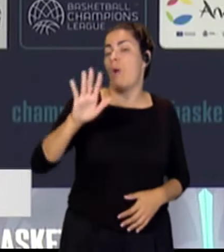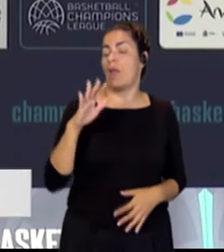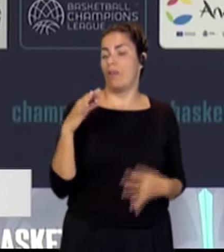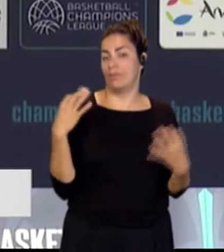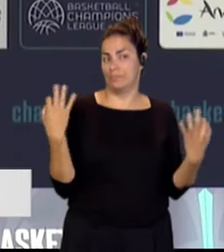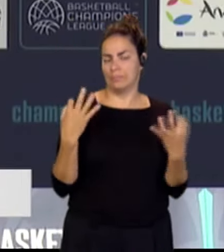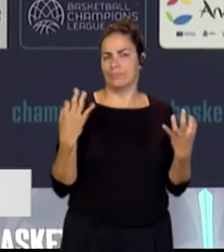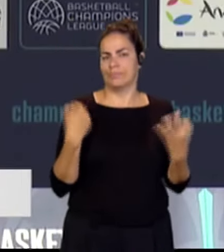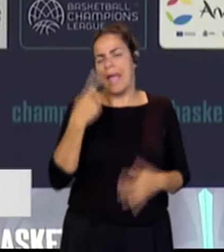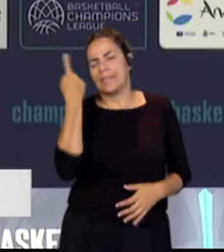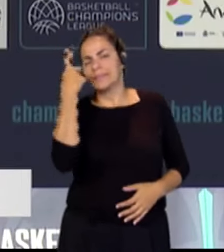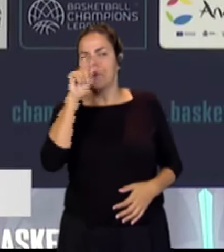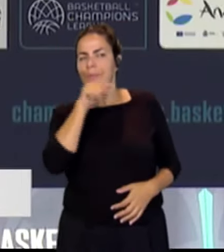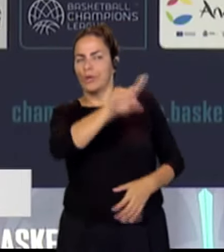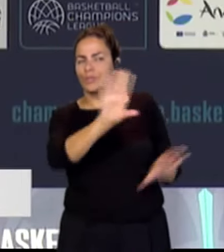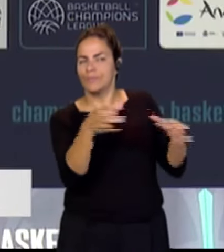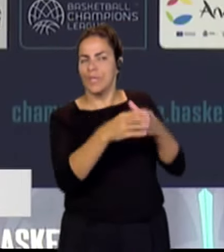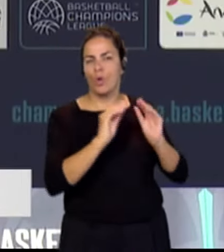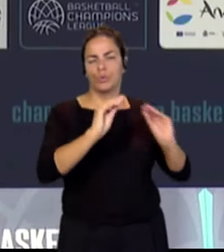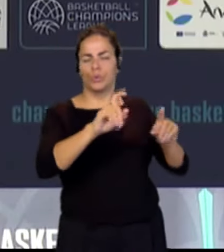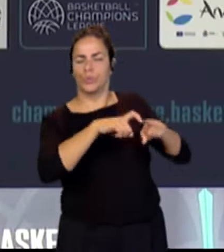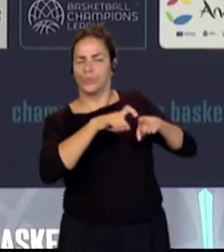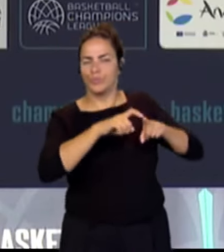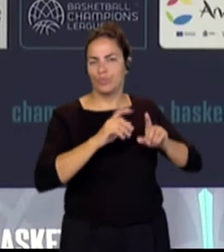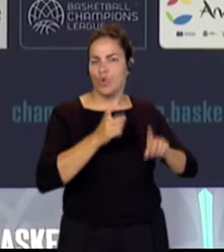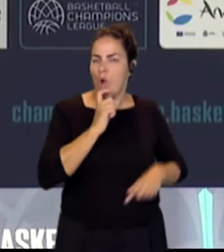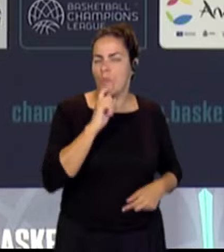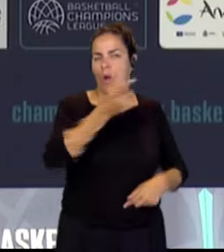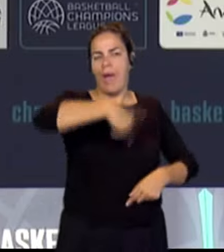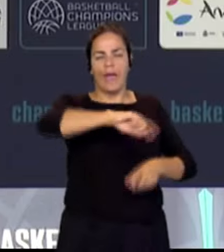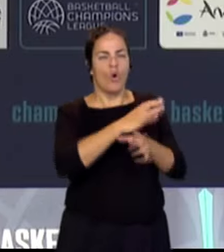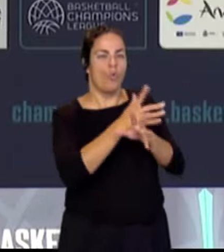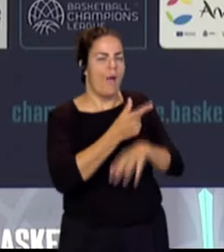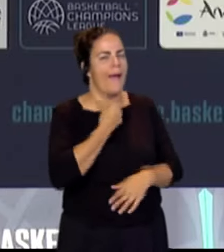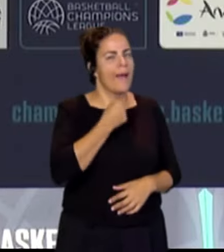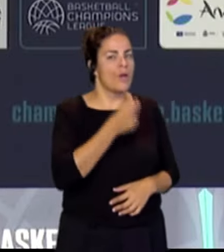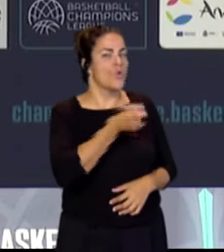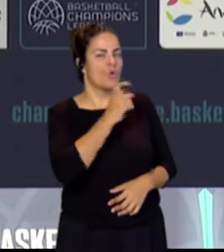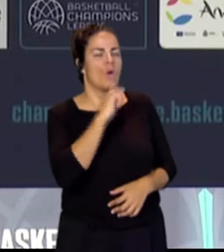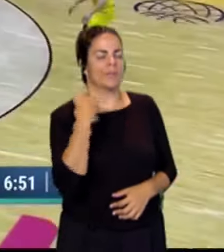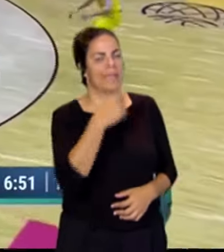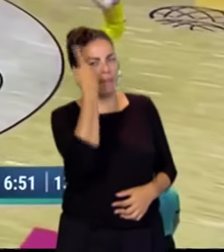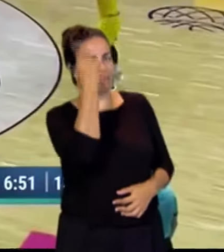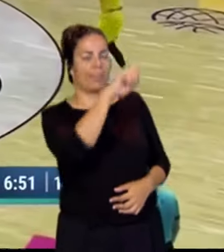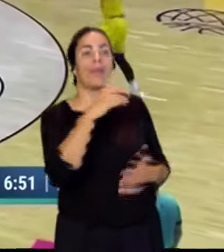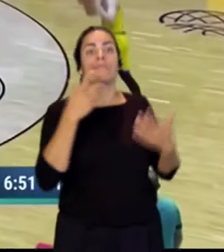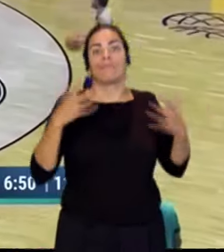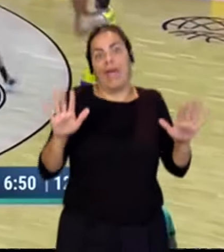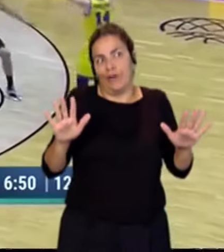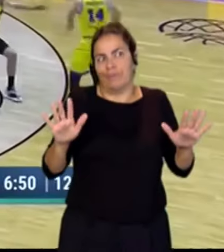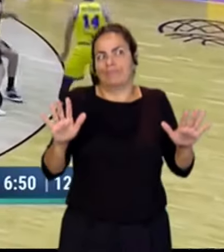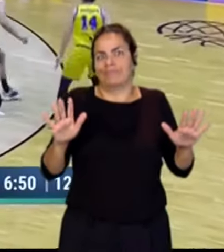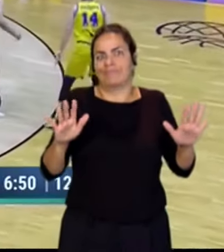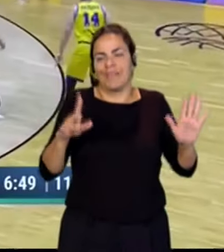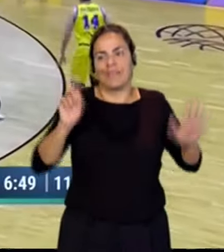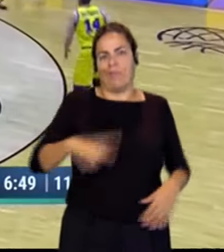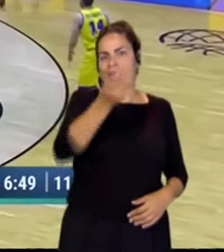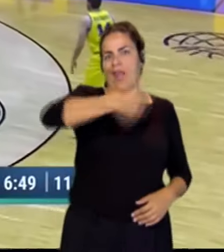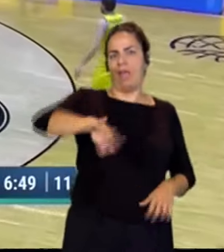eh el estilo que tienen como Bueno les gusta jugar y Pero por otro lado ellos también no Seguramente se van a